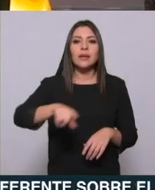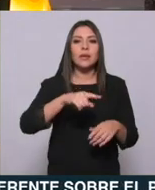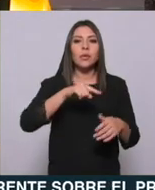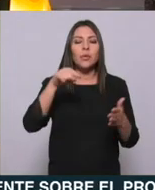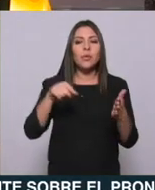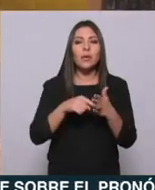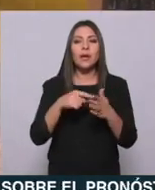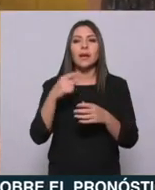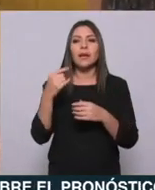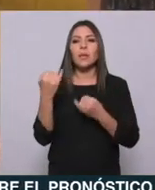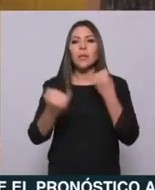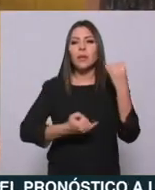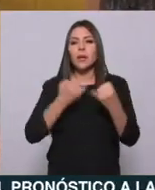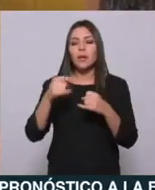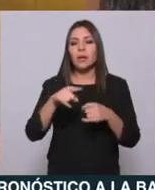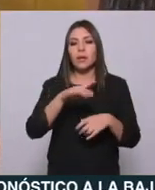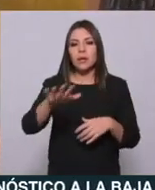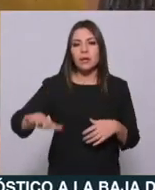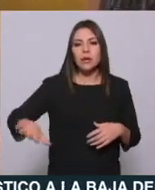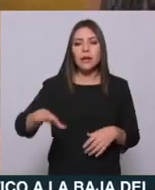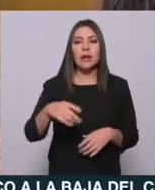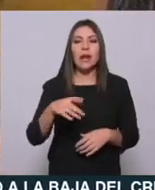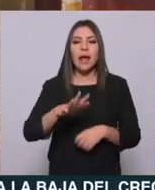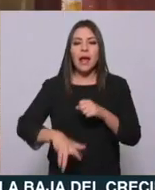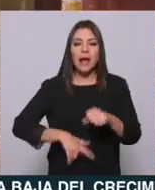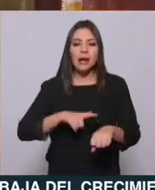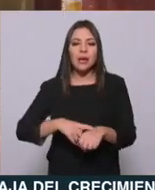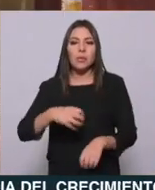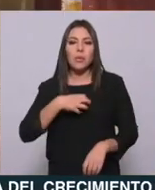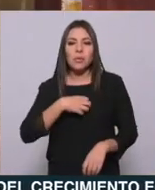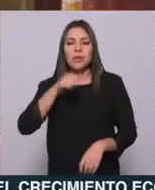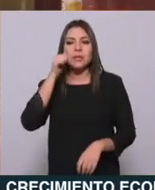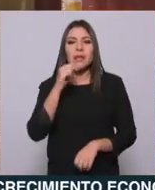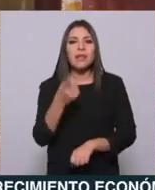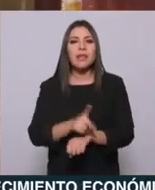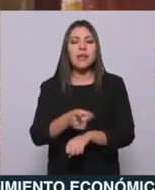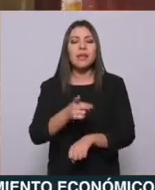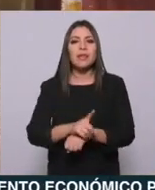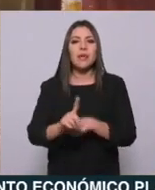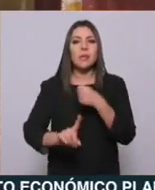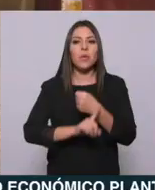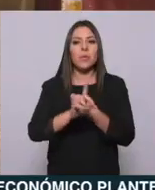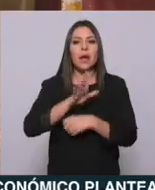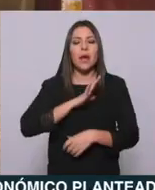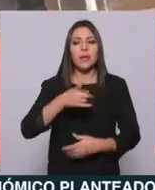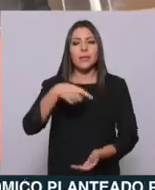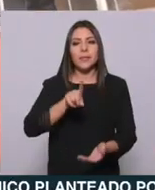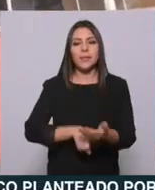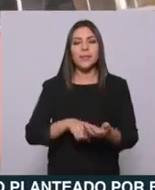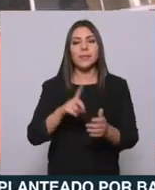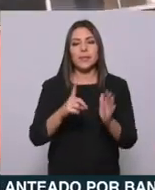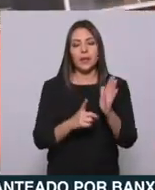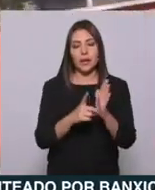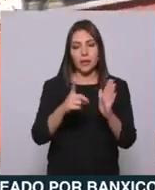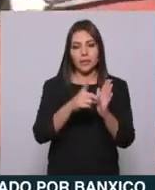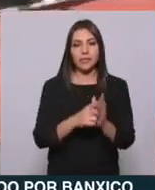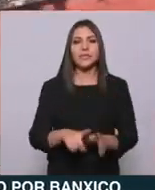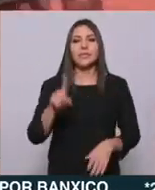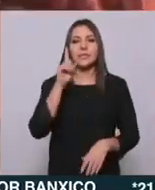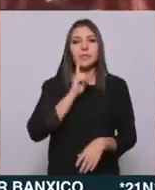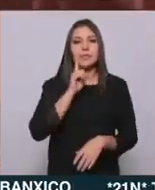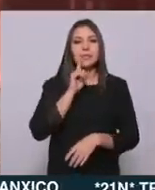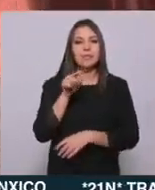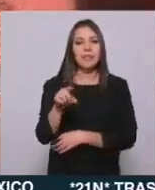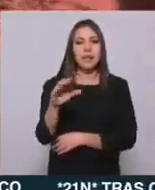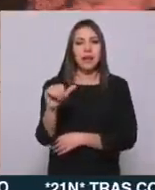infantiles, las heces de las mascotas, entre otros problemas que viven a diario en una unidad habitacional. Doña Camelia nos